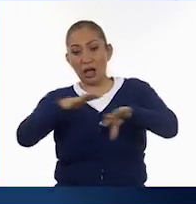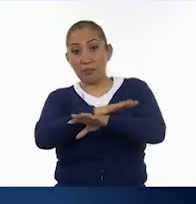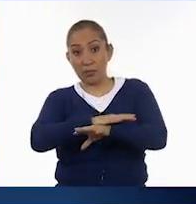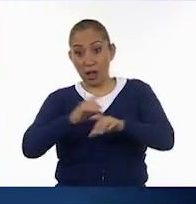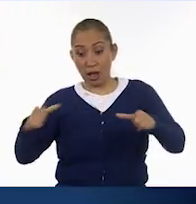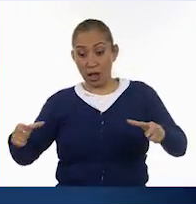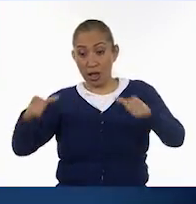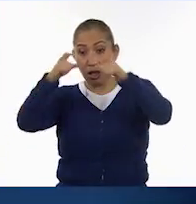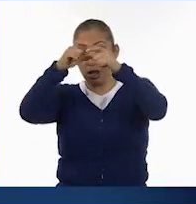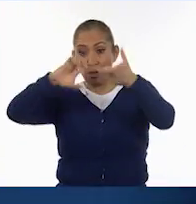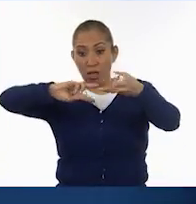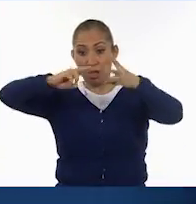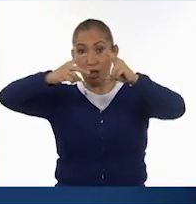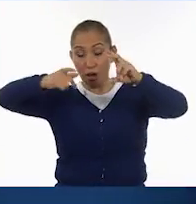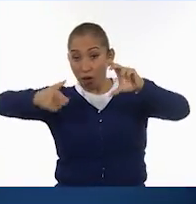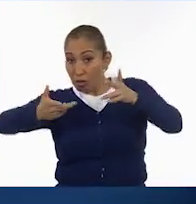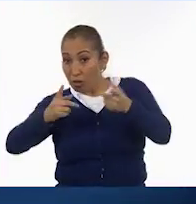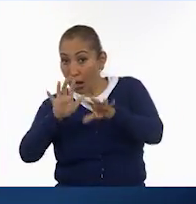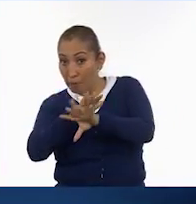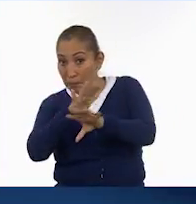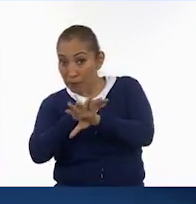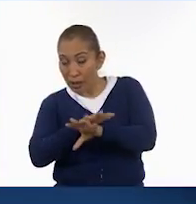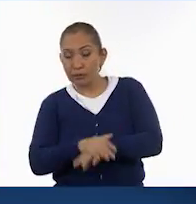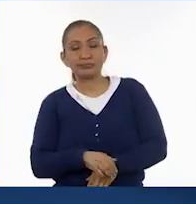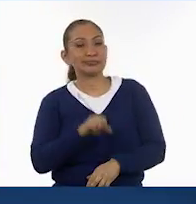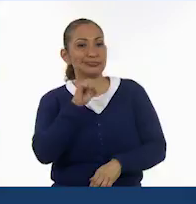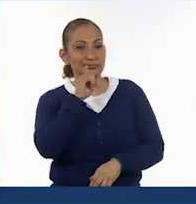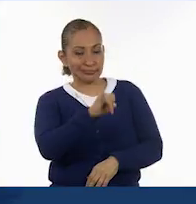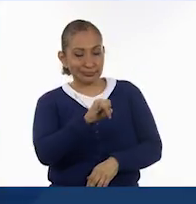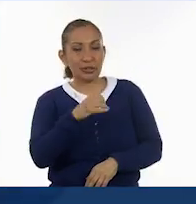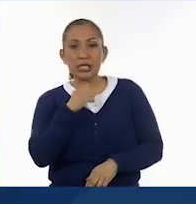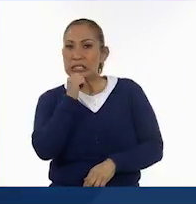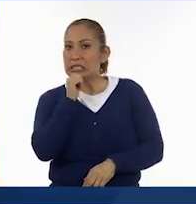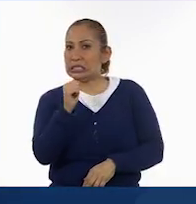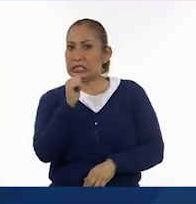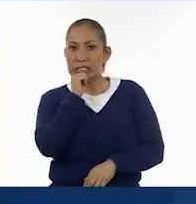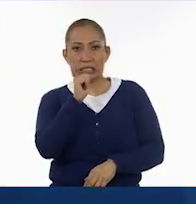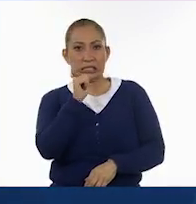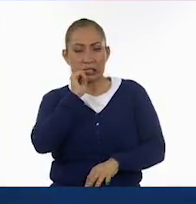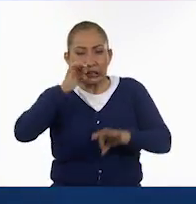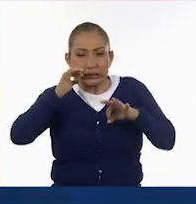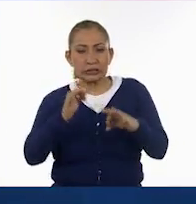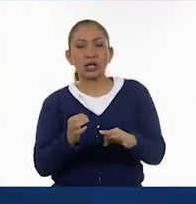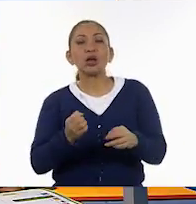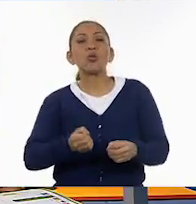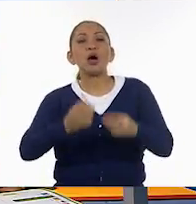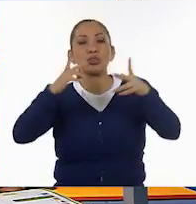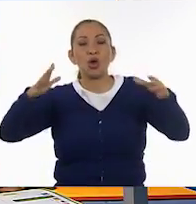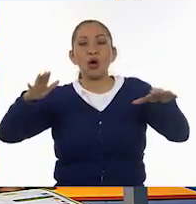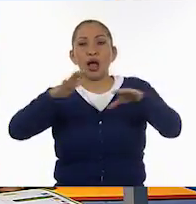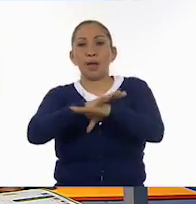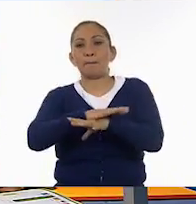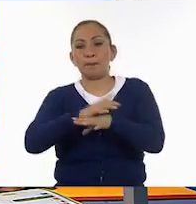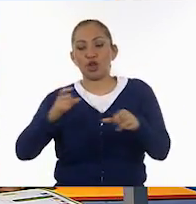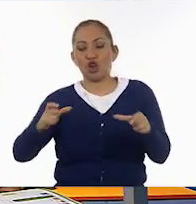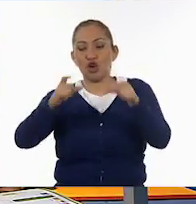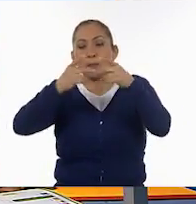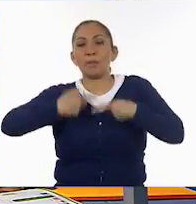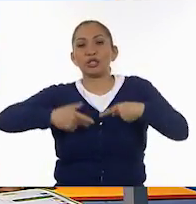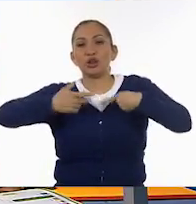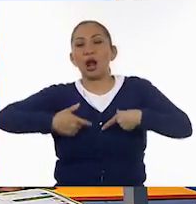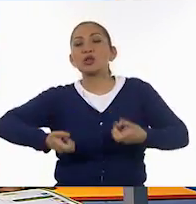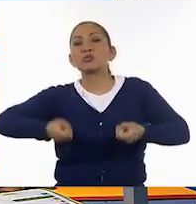la pirámide poblacional de nuestro país? Sí, aún no tenemos los datos precisos. Recuerden que